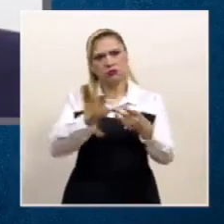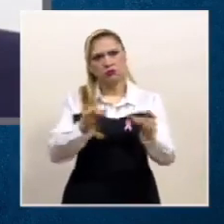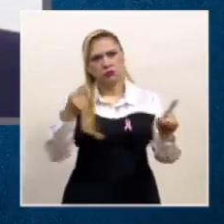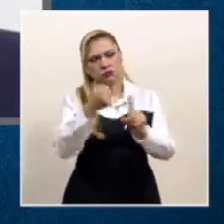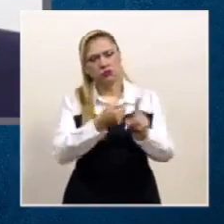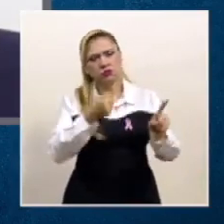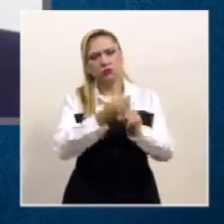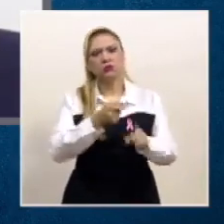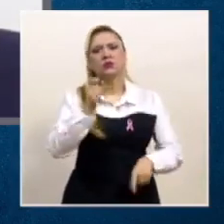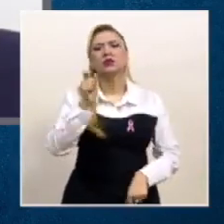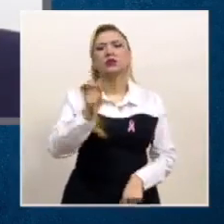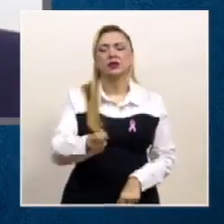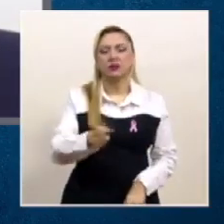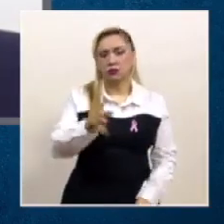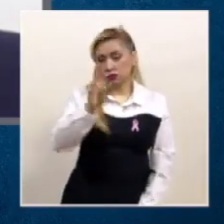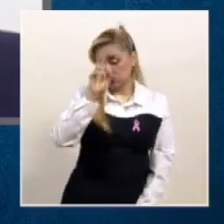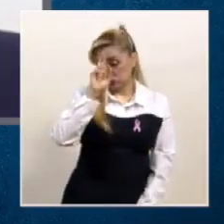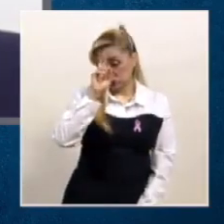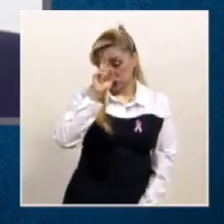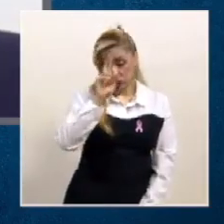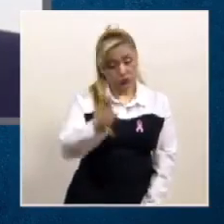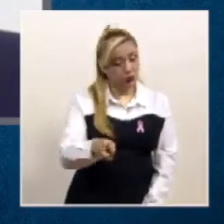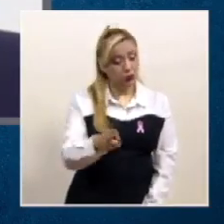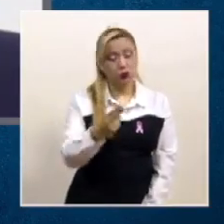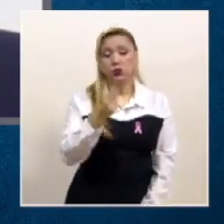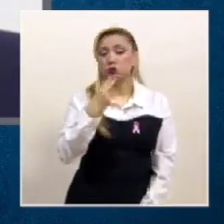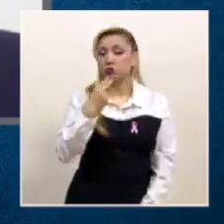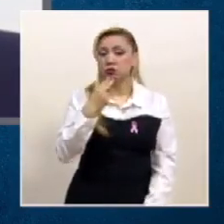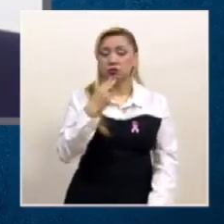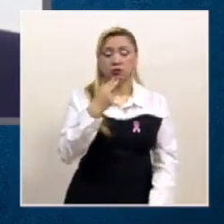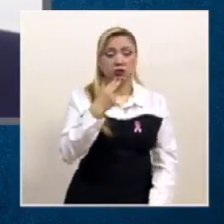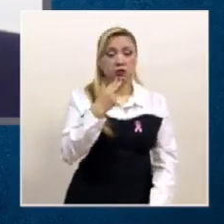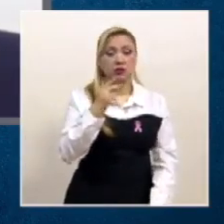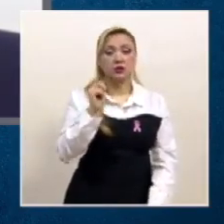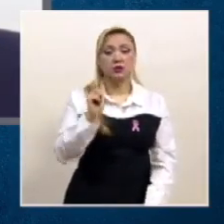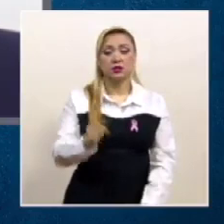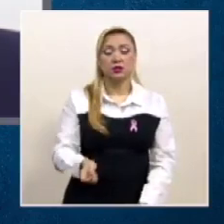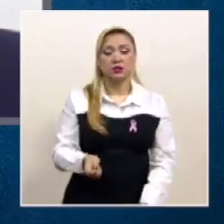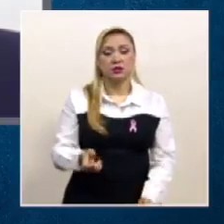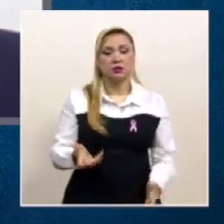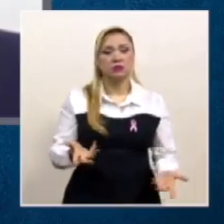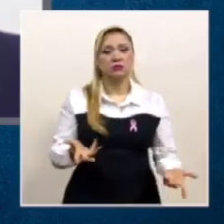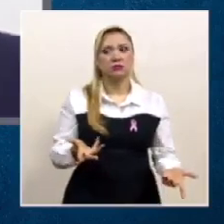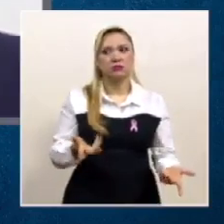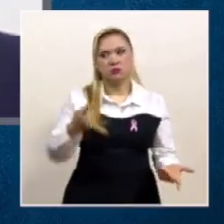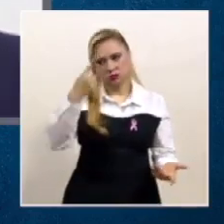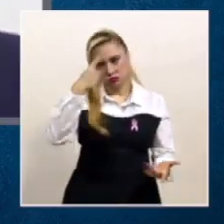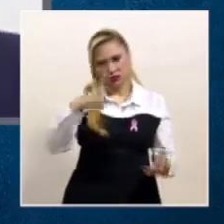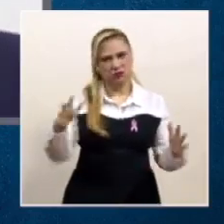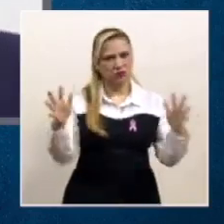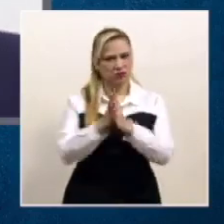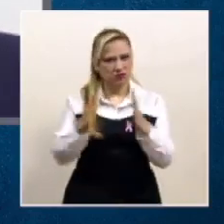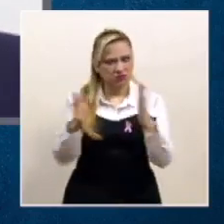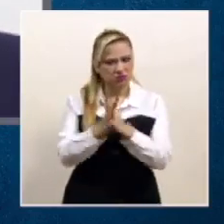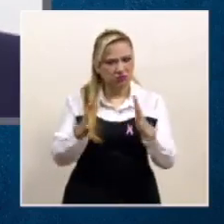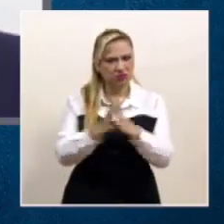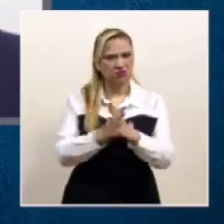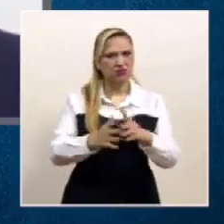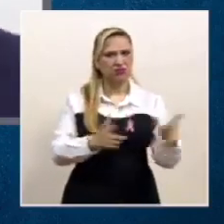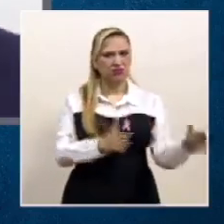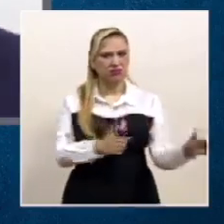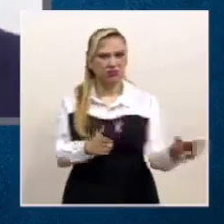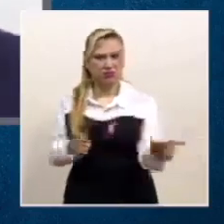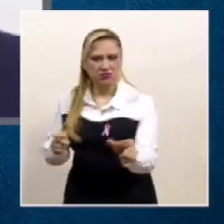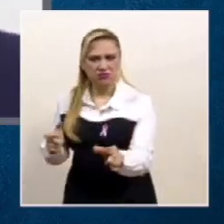tratar de prohibir la utilización de armas autónomas, tanto en conflictos armados internacionales como